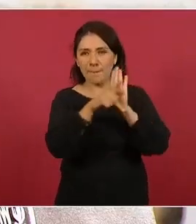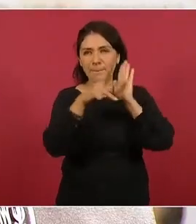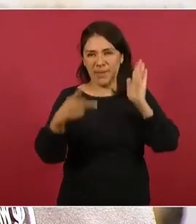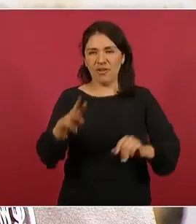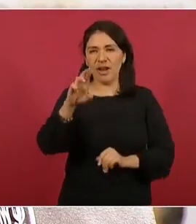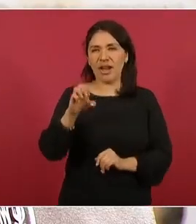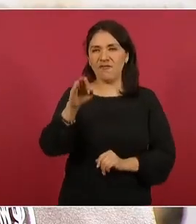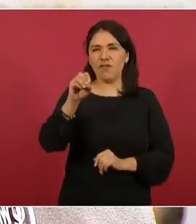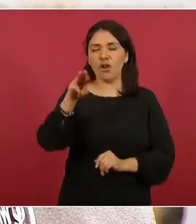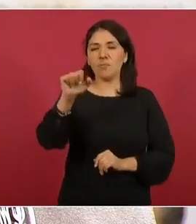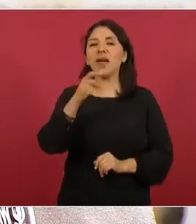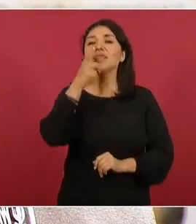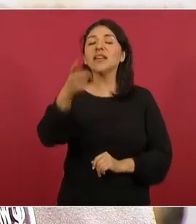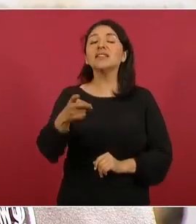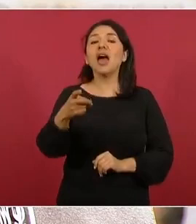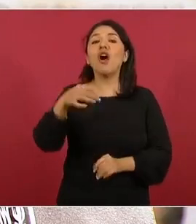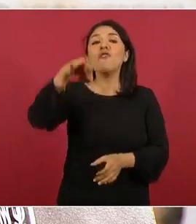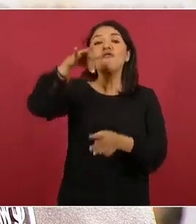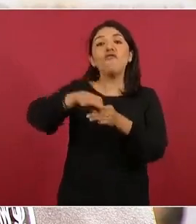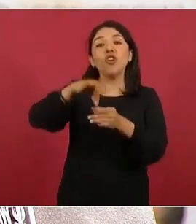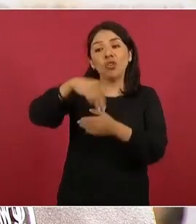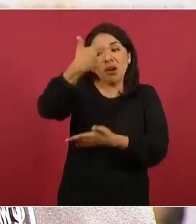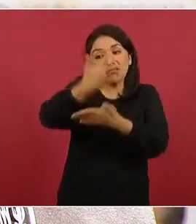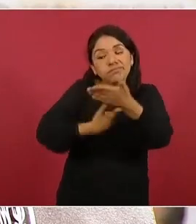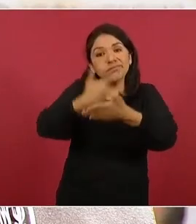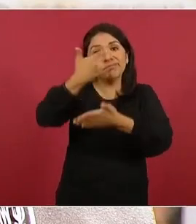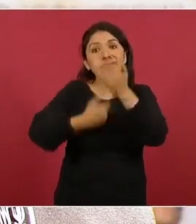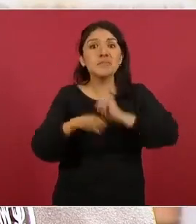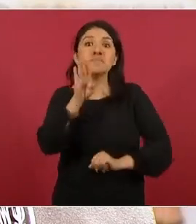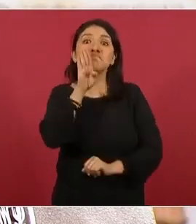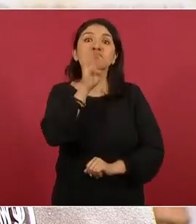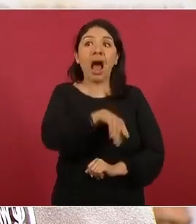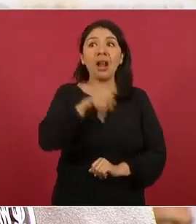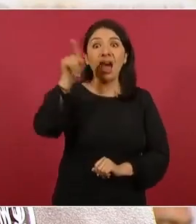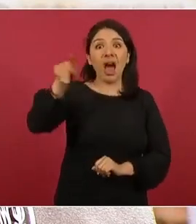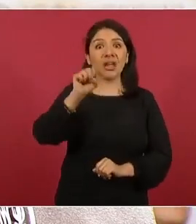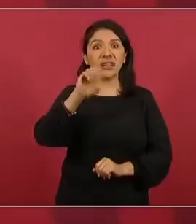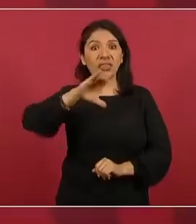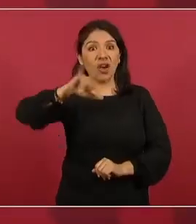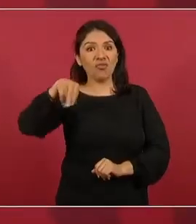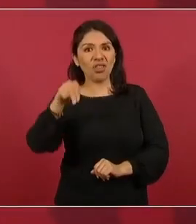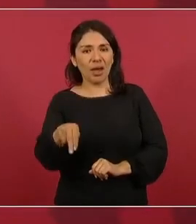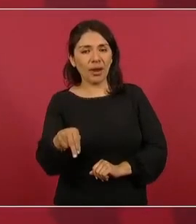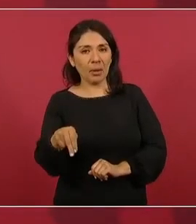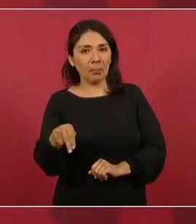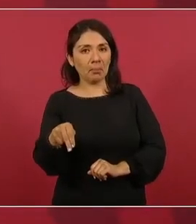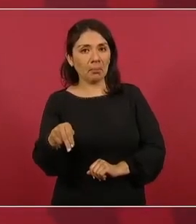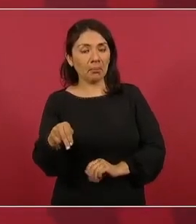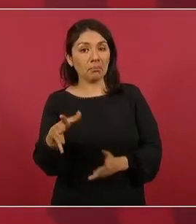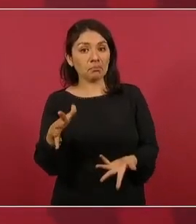el que no habían contado bien los votos en la Suprema Corte.